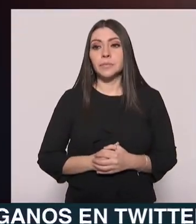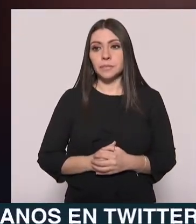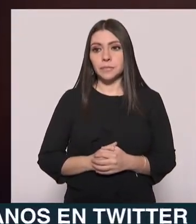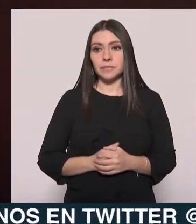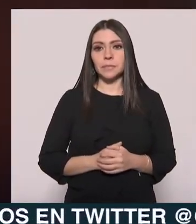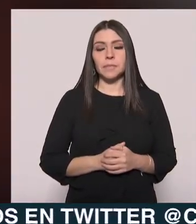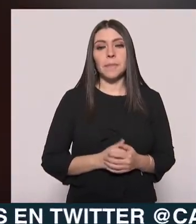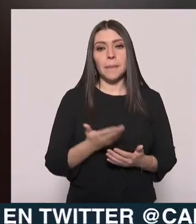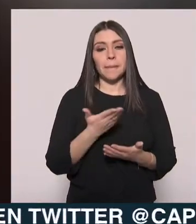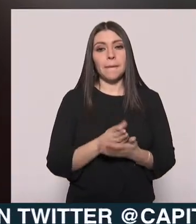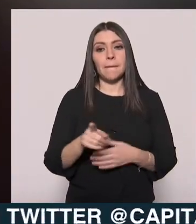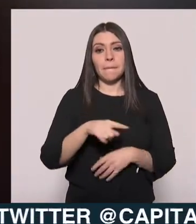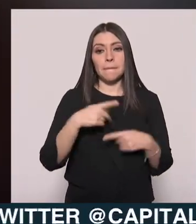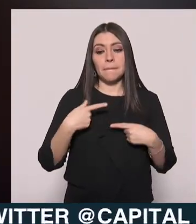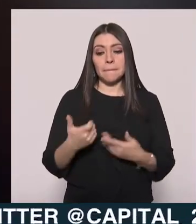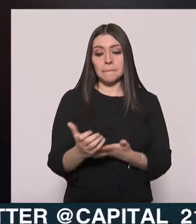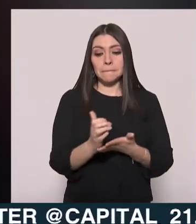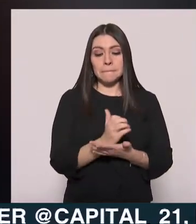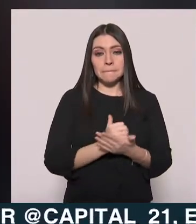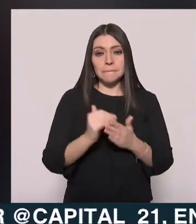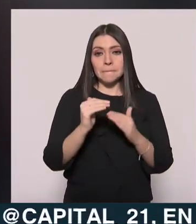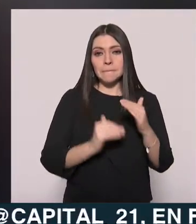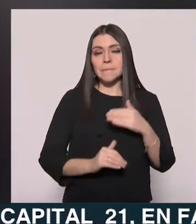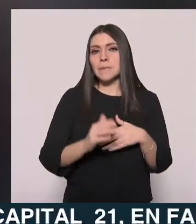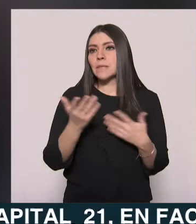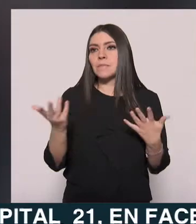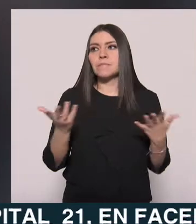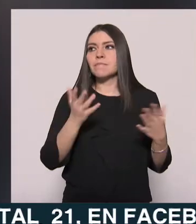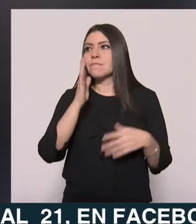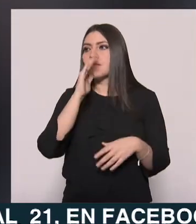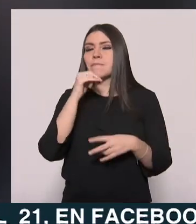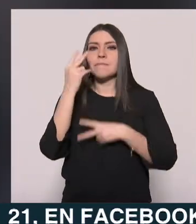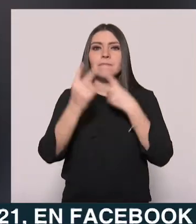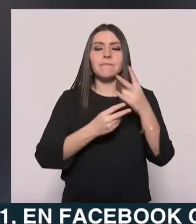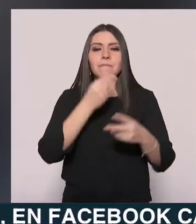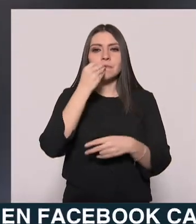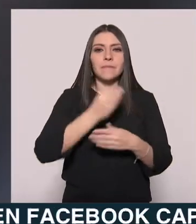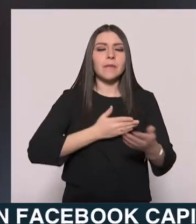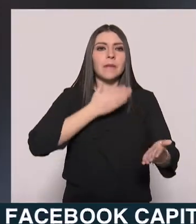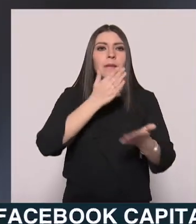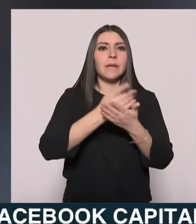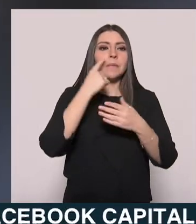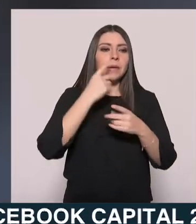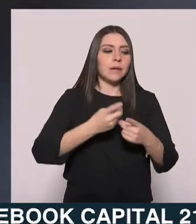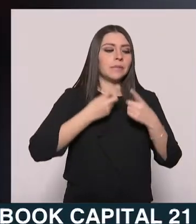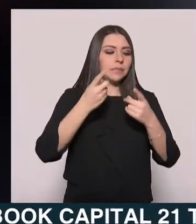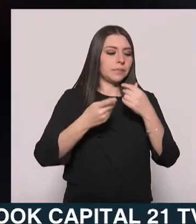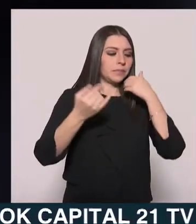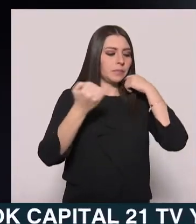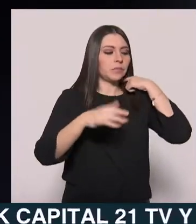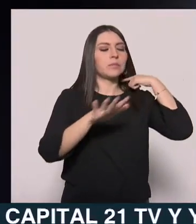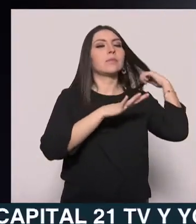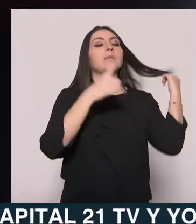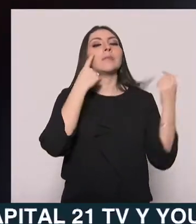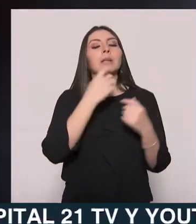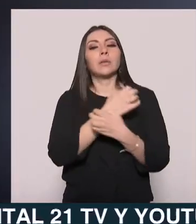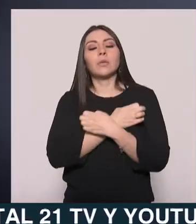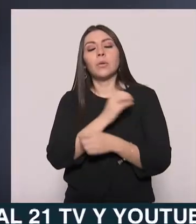es que las personas de menos ingresos no tienen de otra más que asistir a servicios públicos para atender necesidades como de salud y